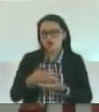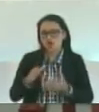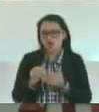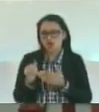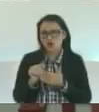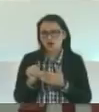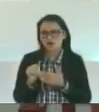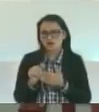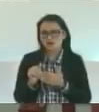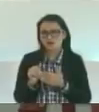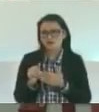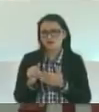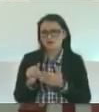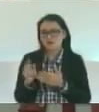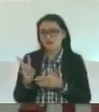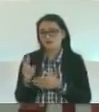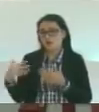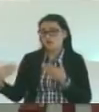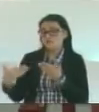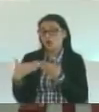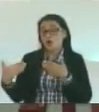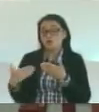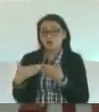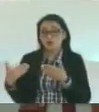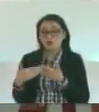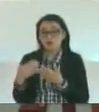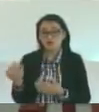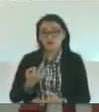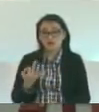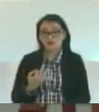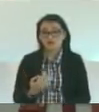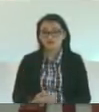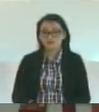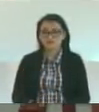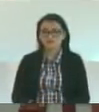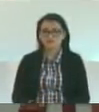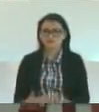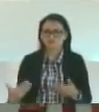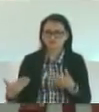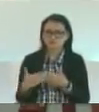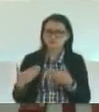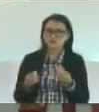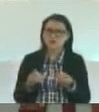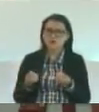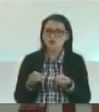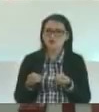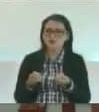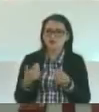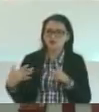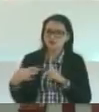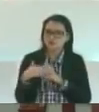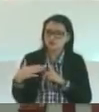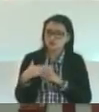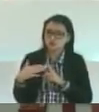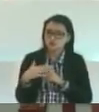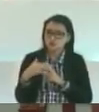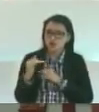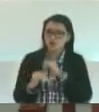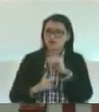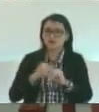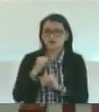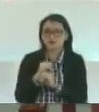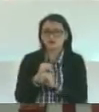país agredido y acosado. Y con la agresión económica, financiera y la persecución